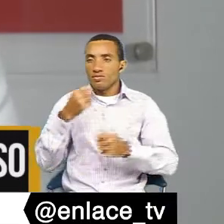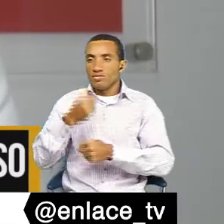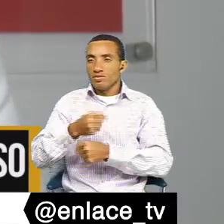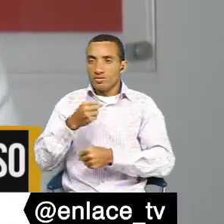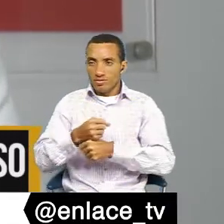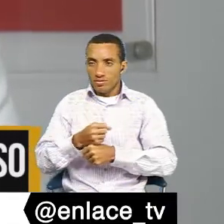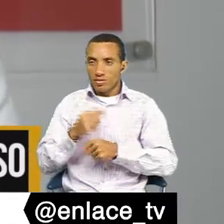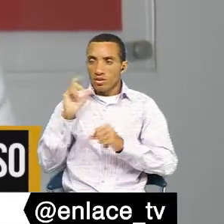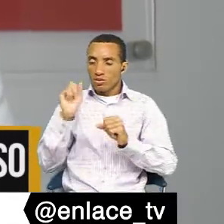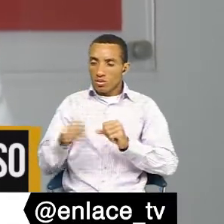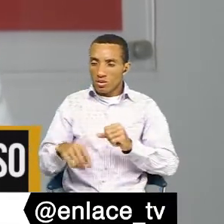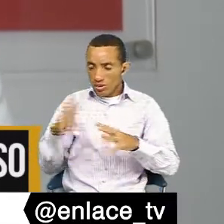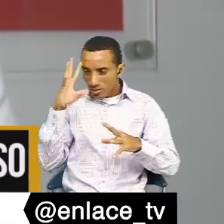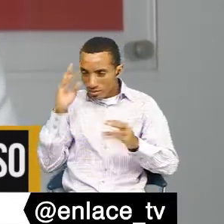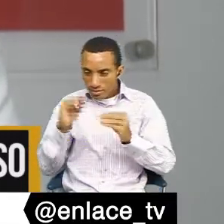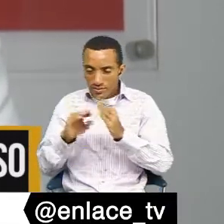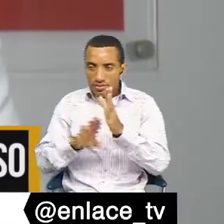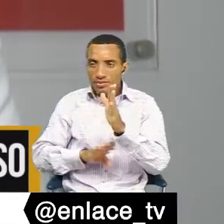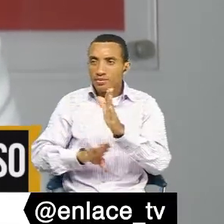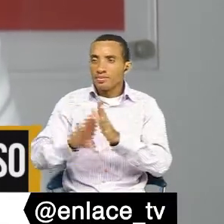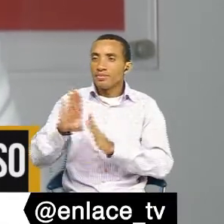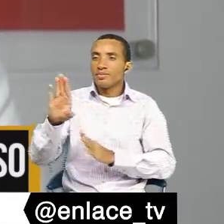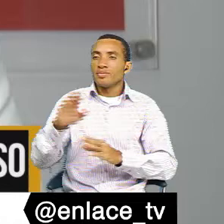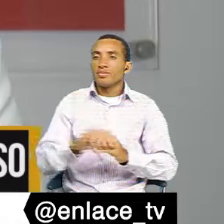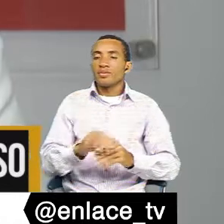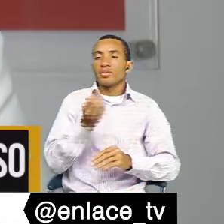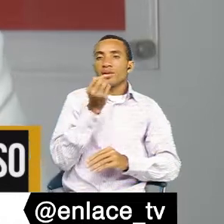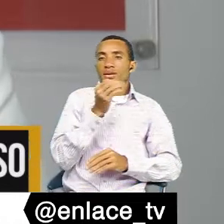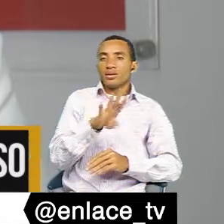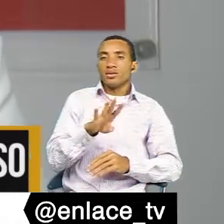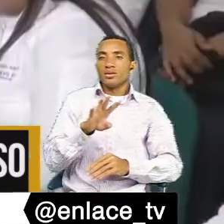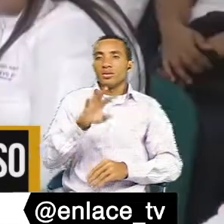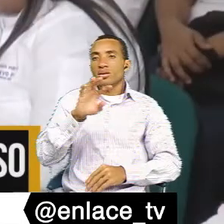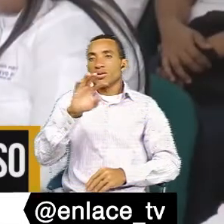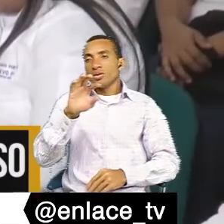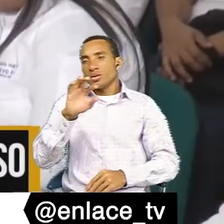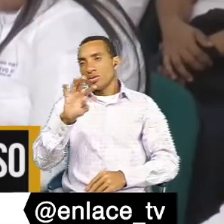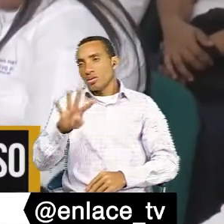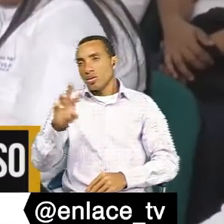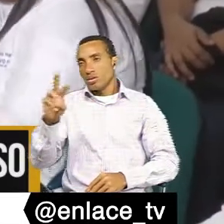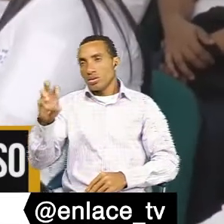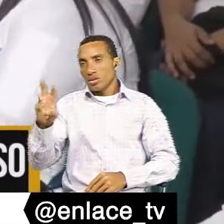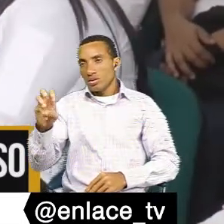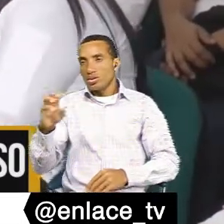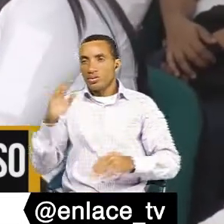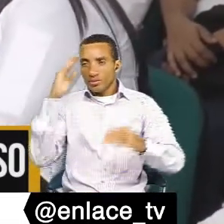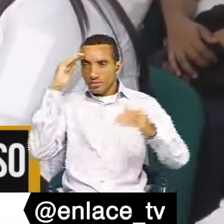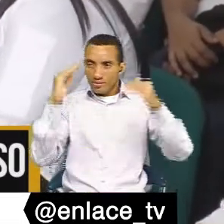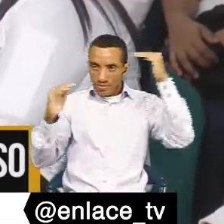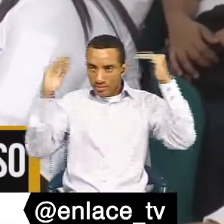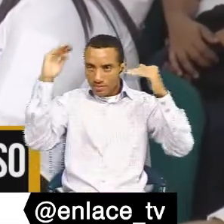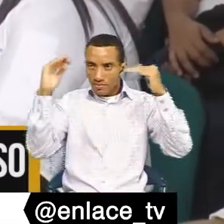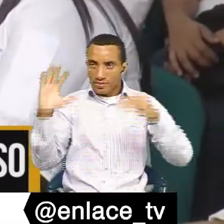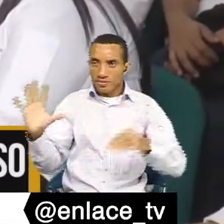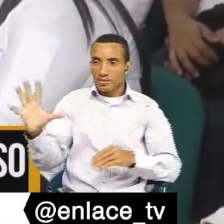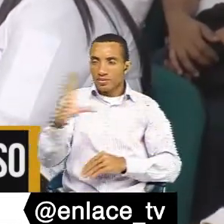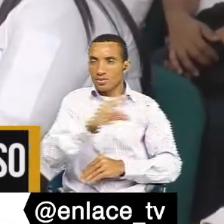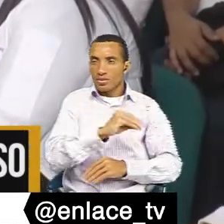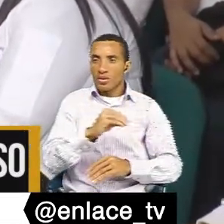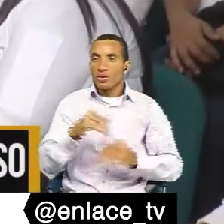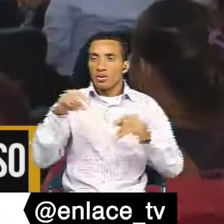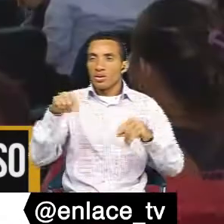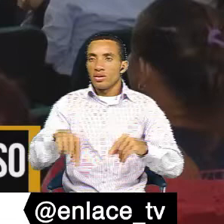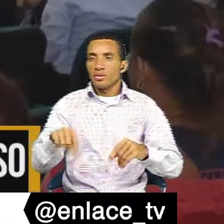podamos avanzar en hacer seguimiento a la 1448 en el marco de las competencias, por supuesto, de todo el SNARIP aquí